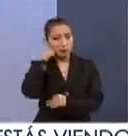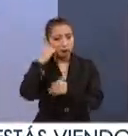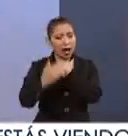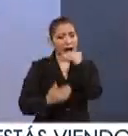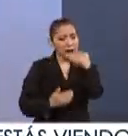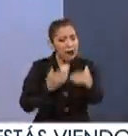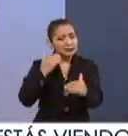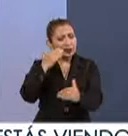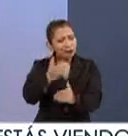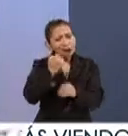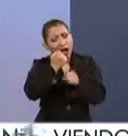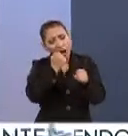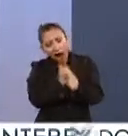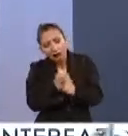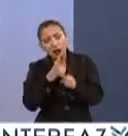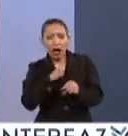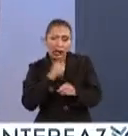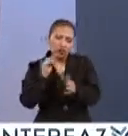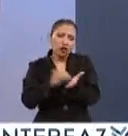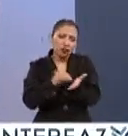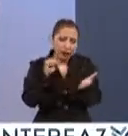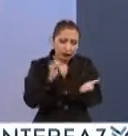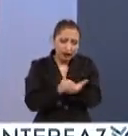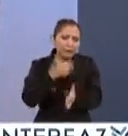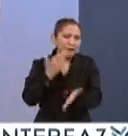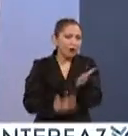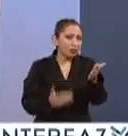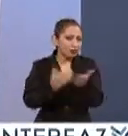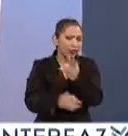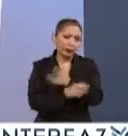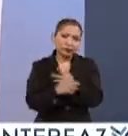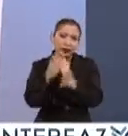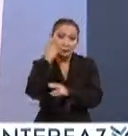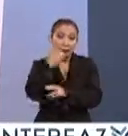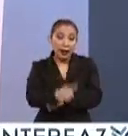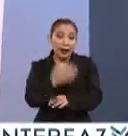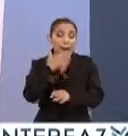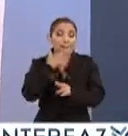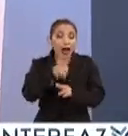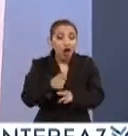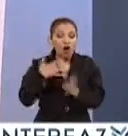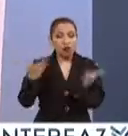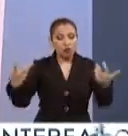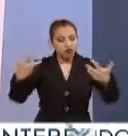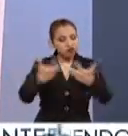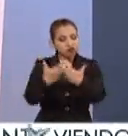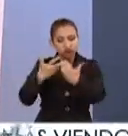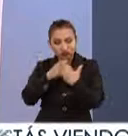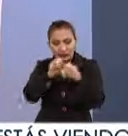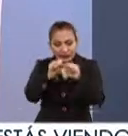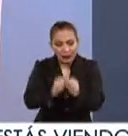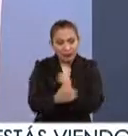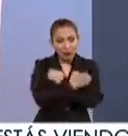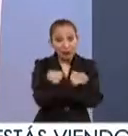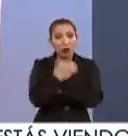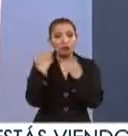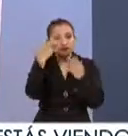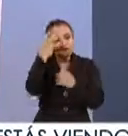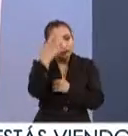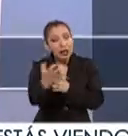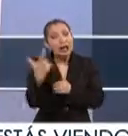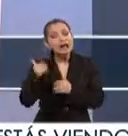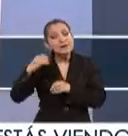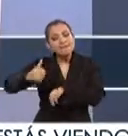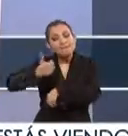avances alcanzados en los últimos años, existe todavía un largo camino por recorrer para lograr una mejor articulación en el sistema educativo formal y